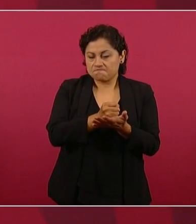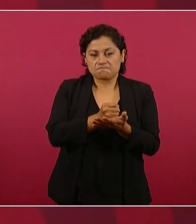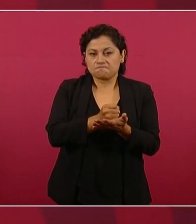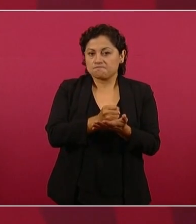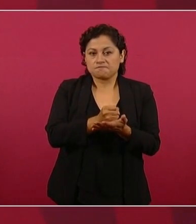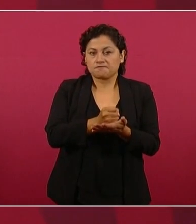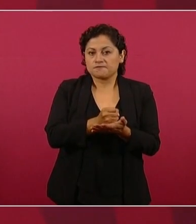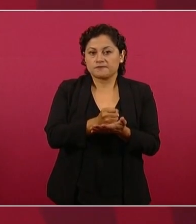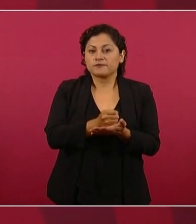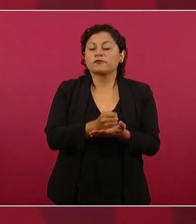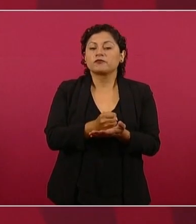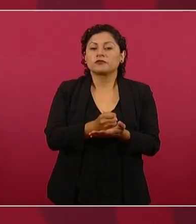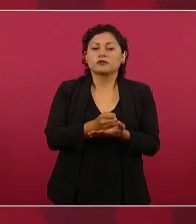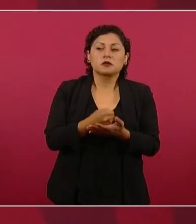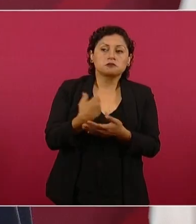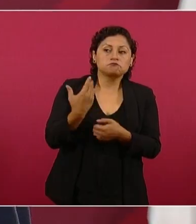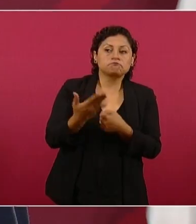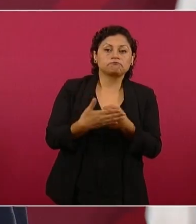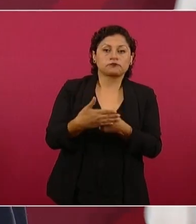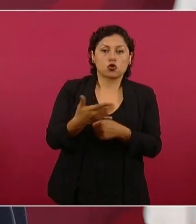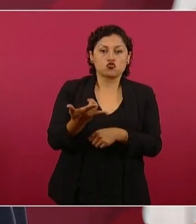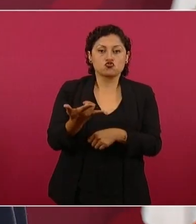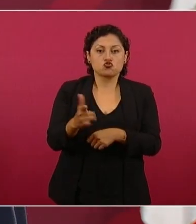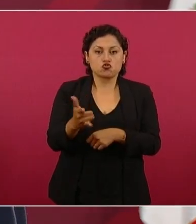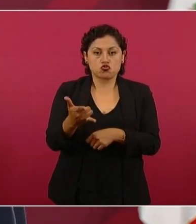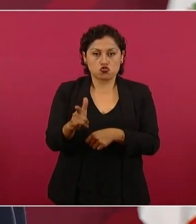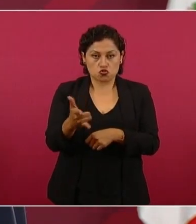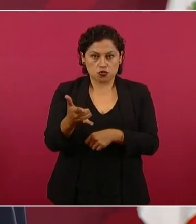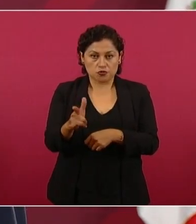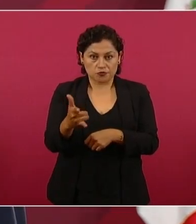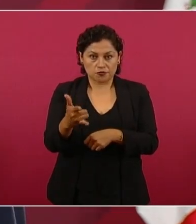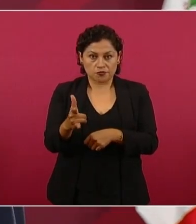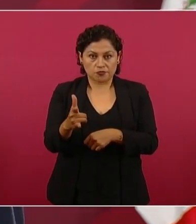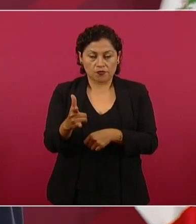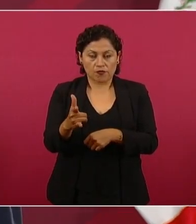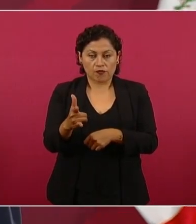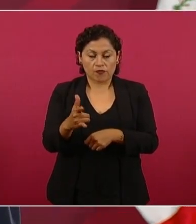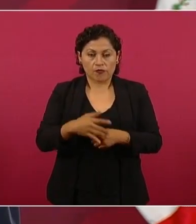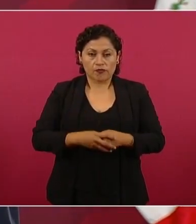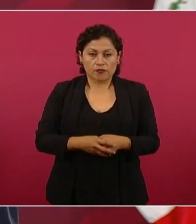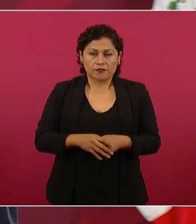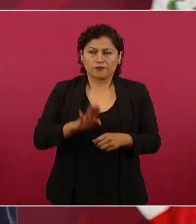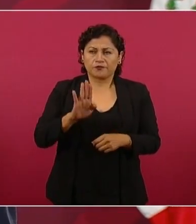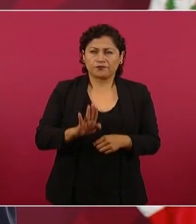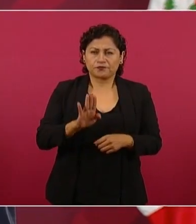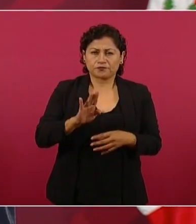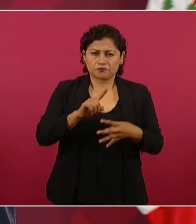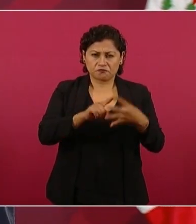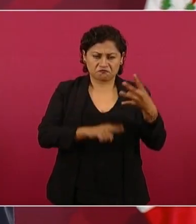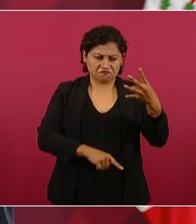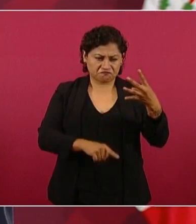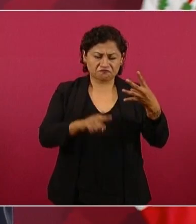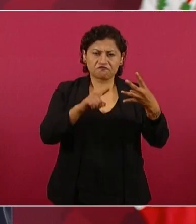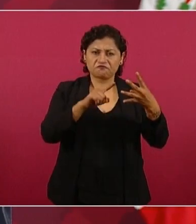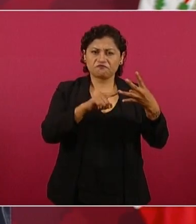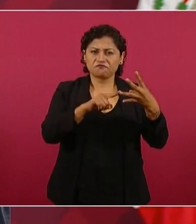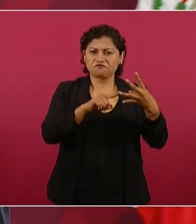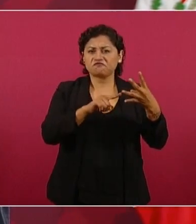Ni estimado. Va a ser en julio. Parece que en la segunda quincena del mes.